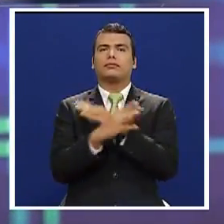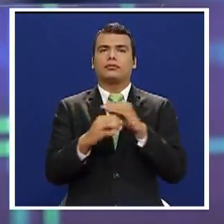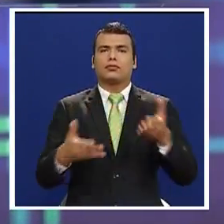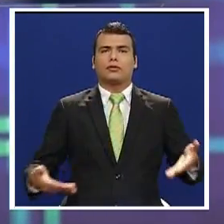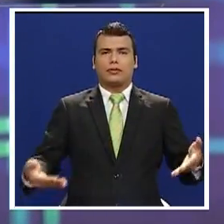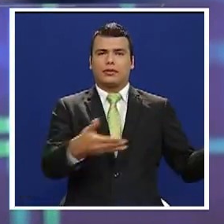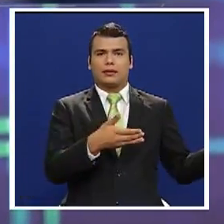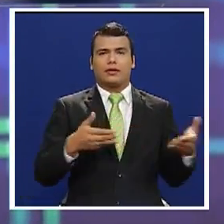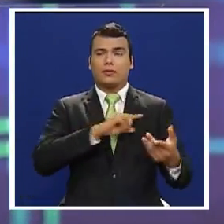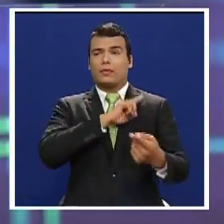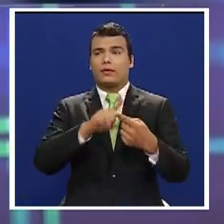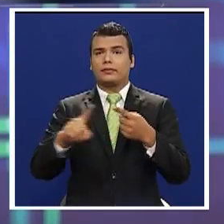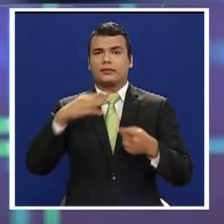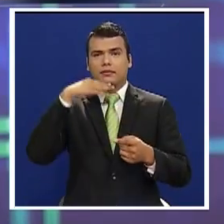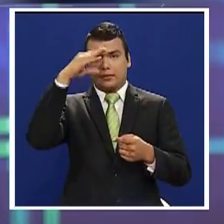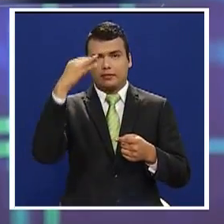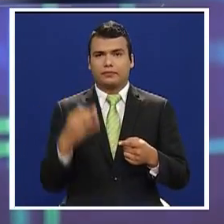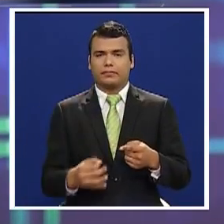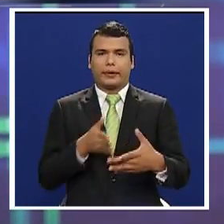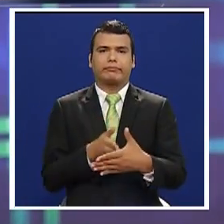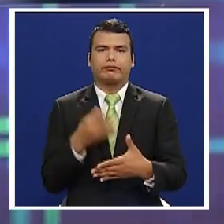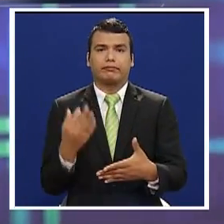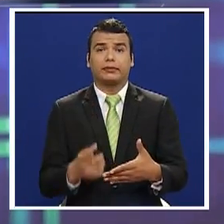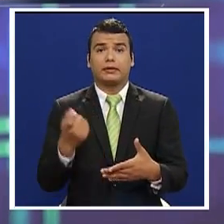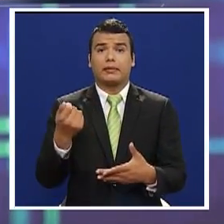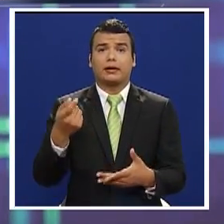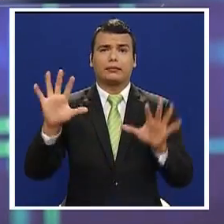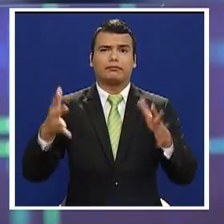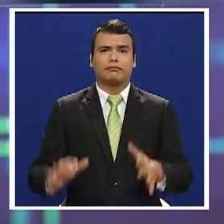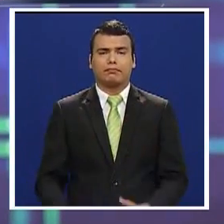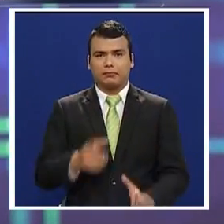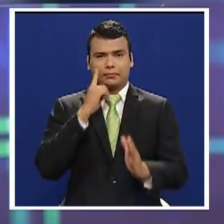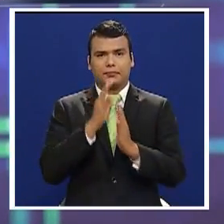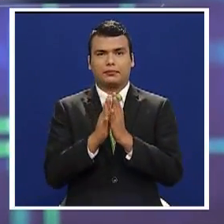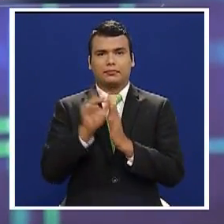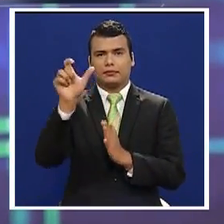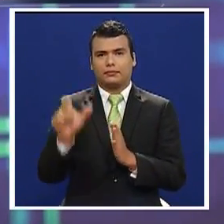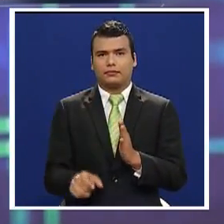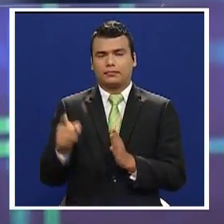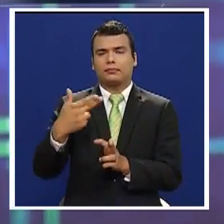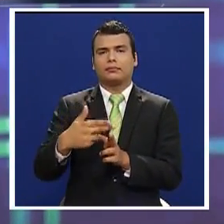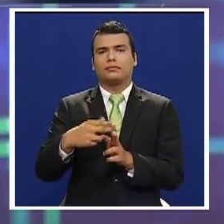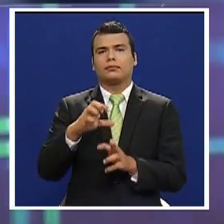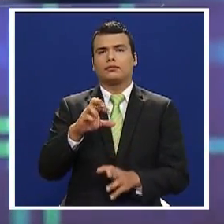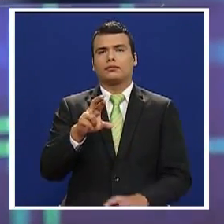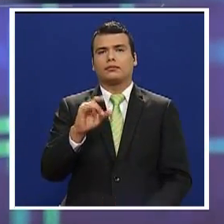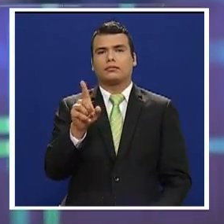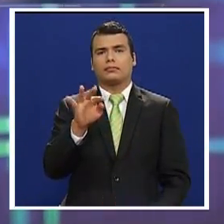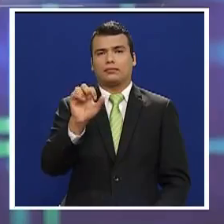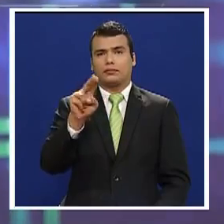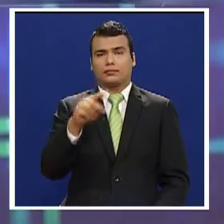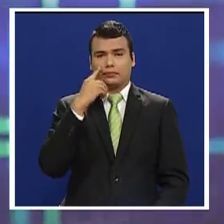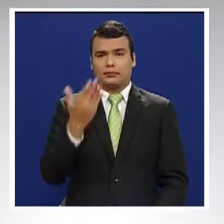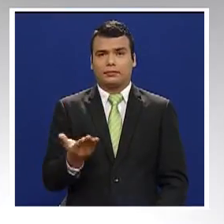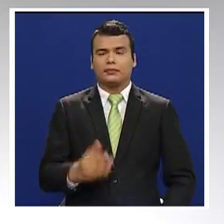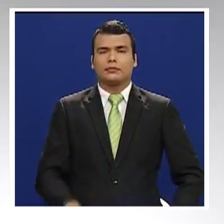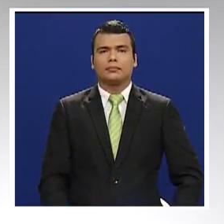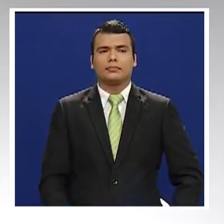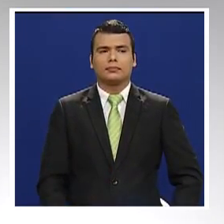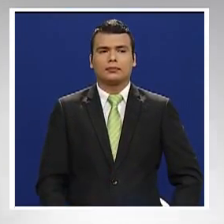días. Hoy les tenemos noticias del Chocó, Cali, Yumbo, y estaremos con nuestro noticiero descentralizado desde el municipio de La